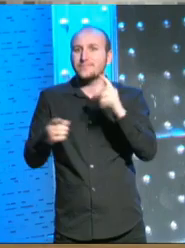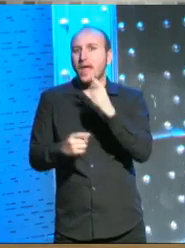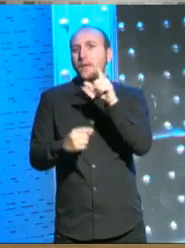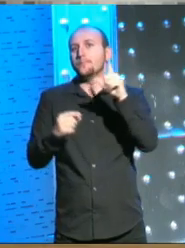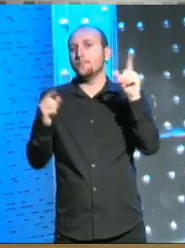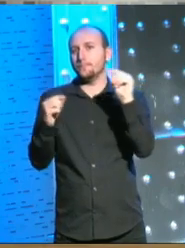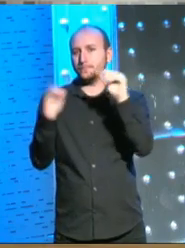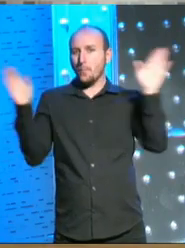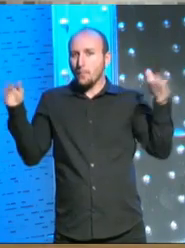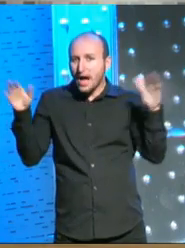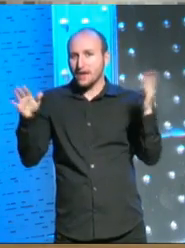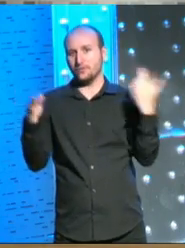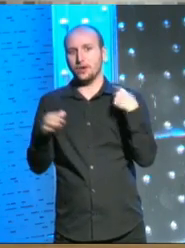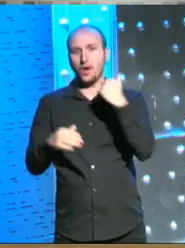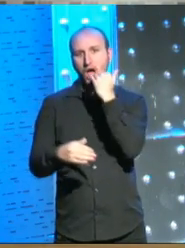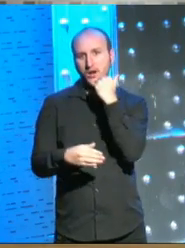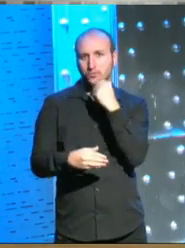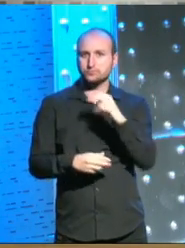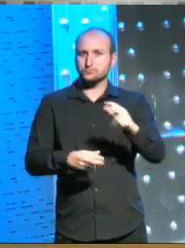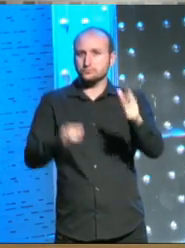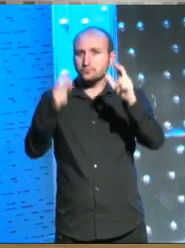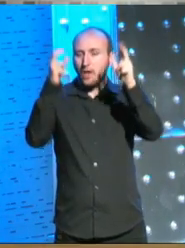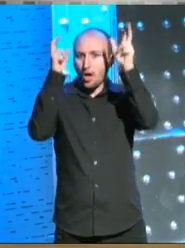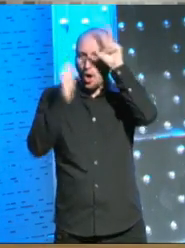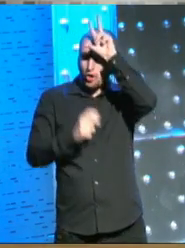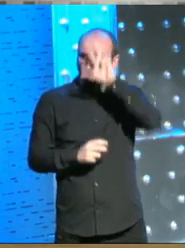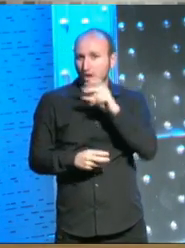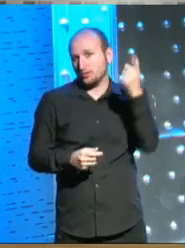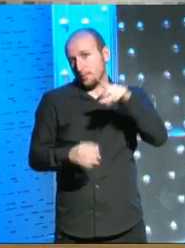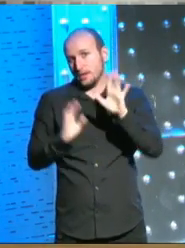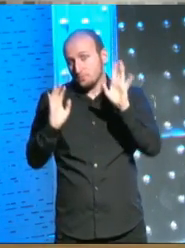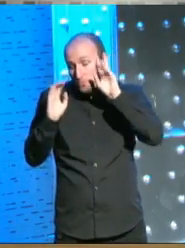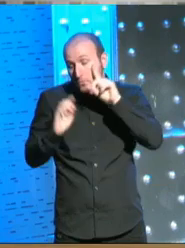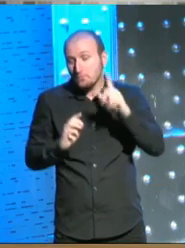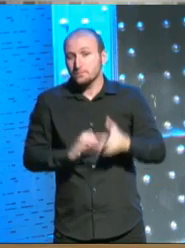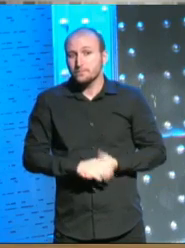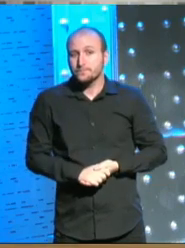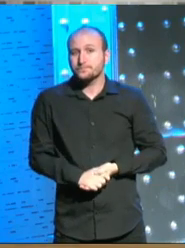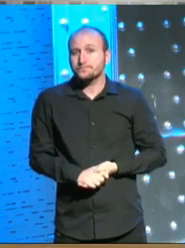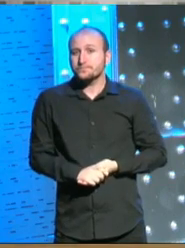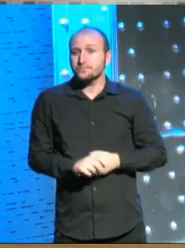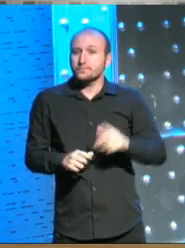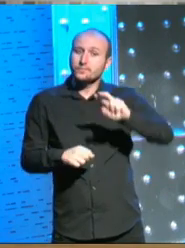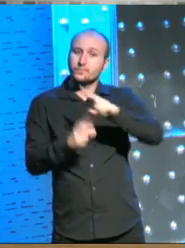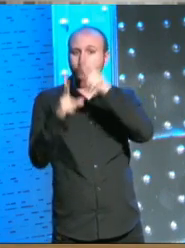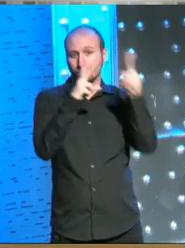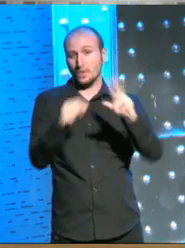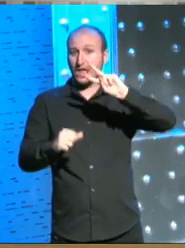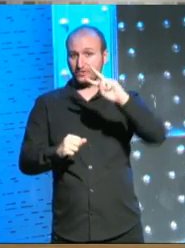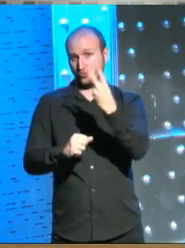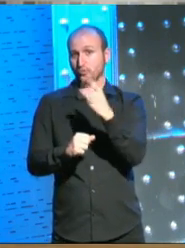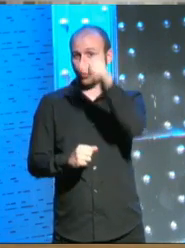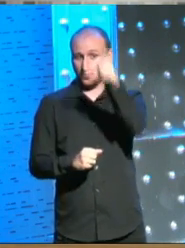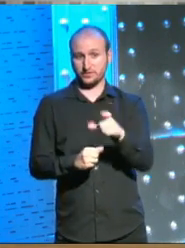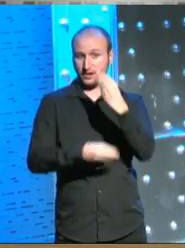también una liebre corriendo, ¿no? Tú lo ibas disparando y tenías esas instantáneas, ¿no? El segundo paso que hizo Marey,